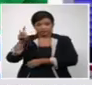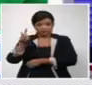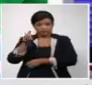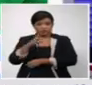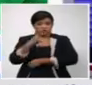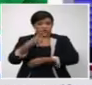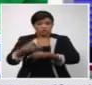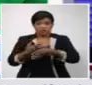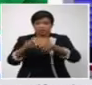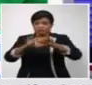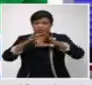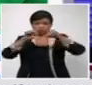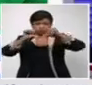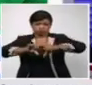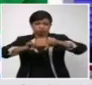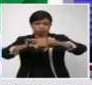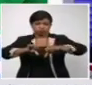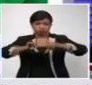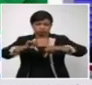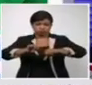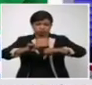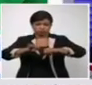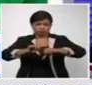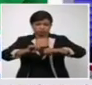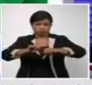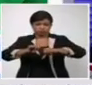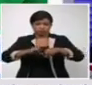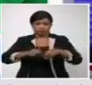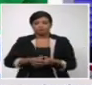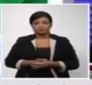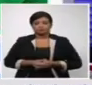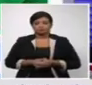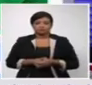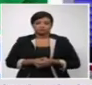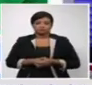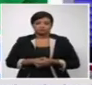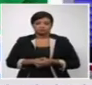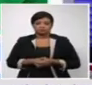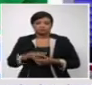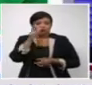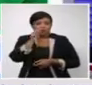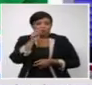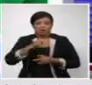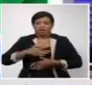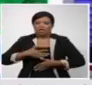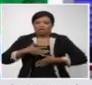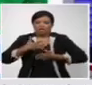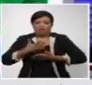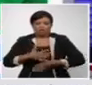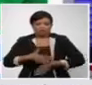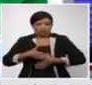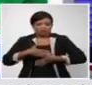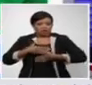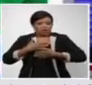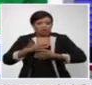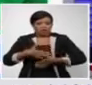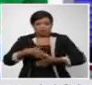terapia intensiva, presentó una falta de aire intensa, cianosis,